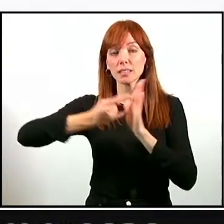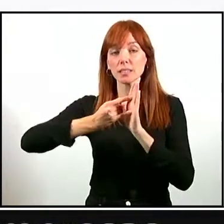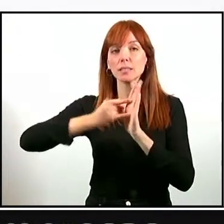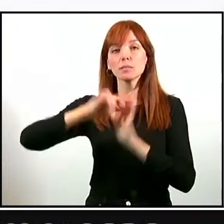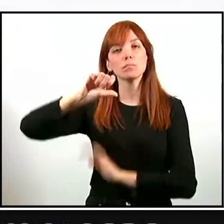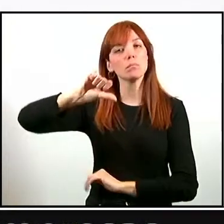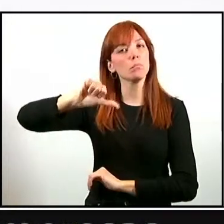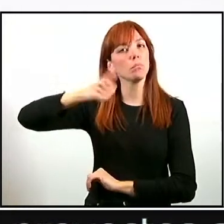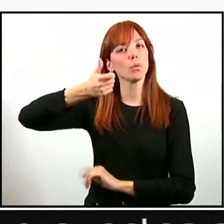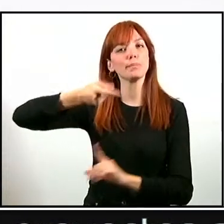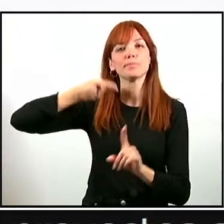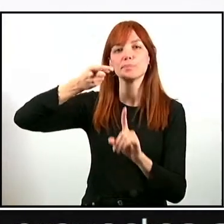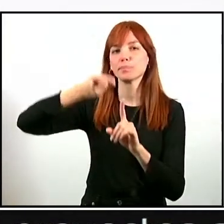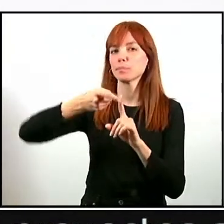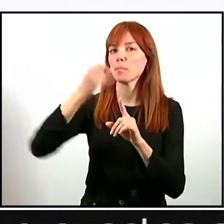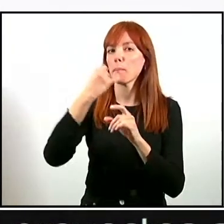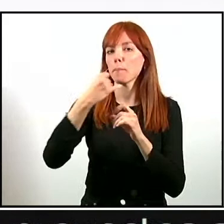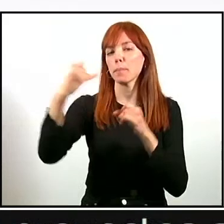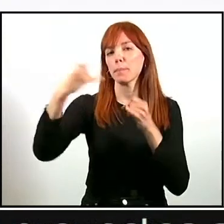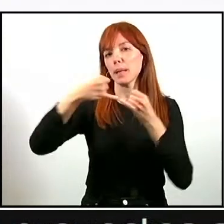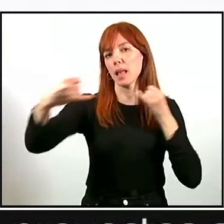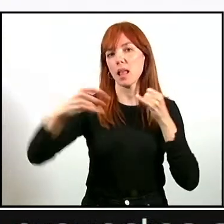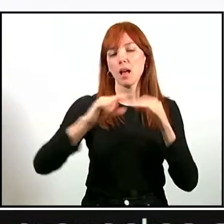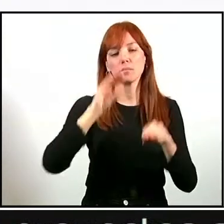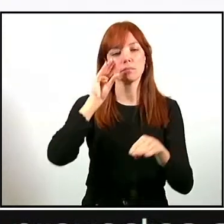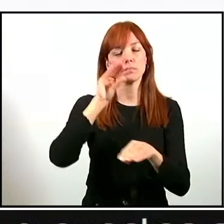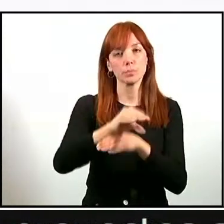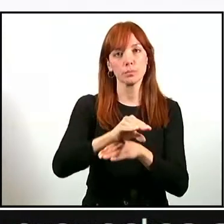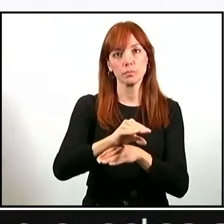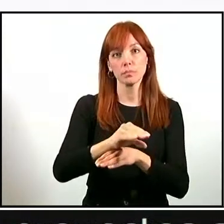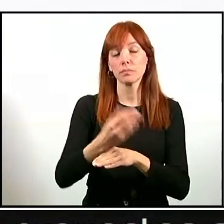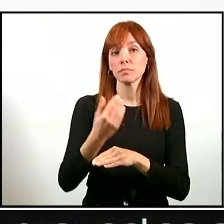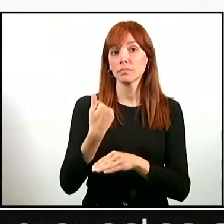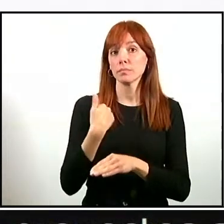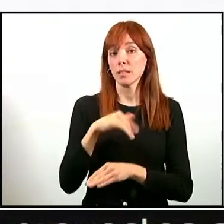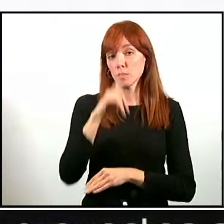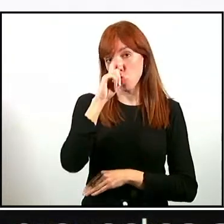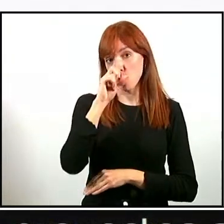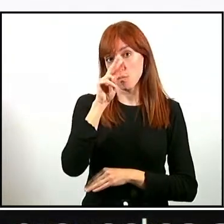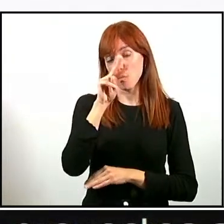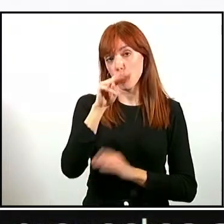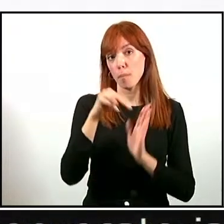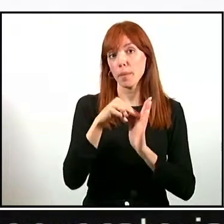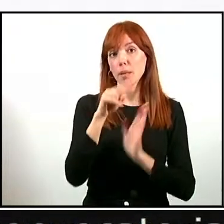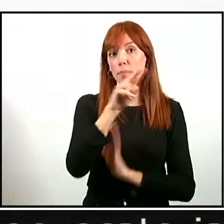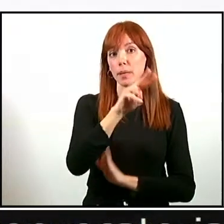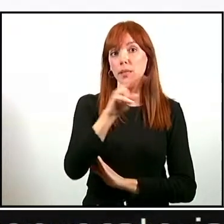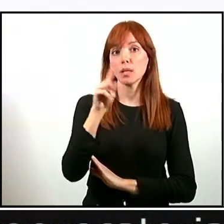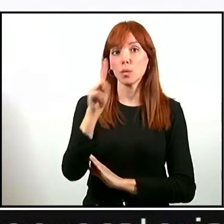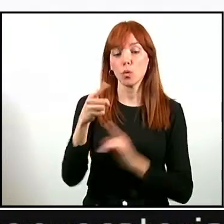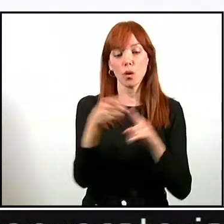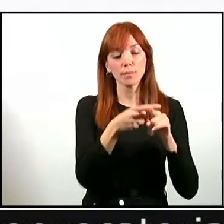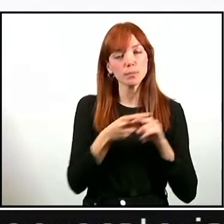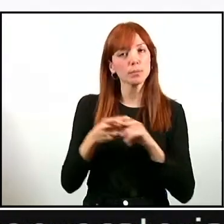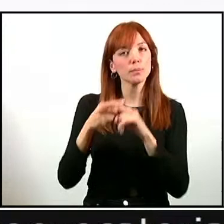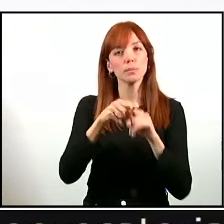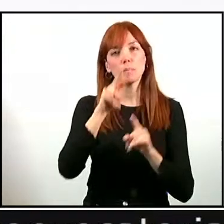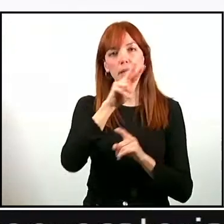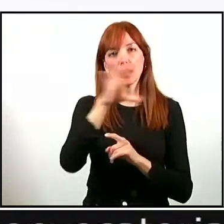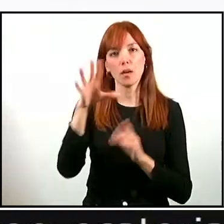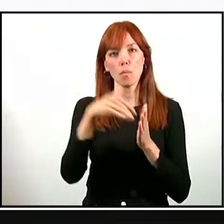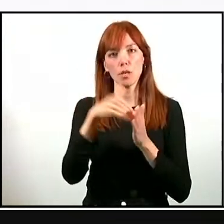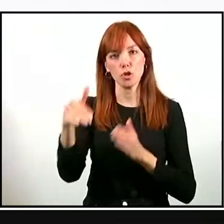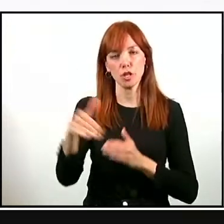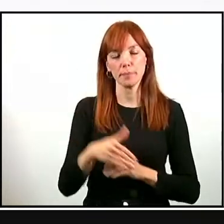a destinar esa primera línea o esa convocatoria del 21 de 25 millones de euros. Por